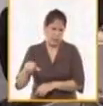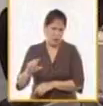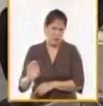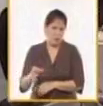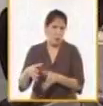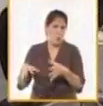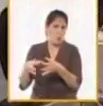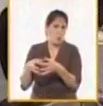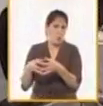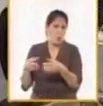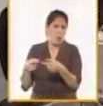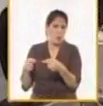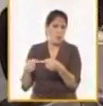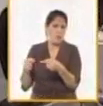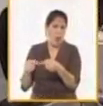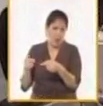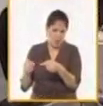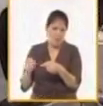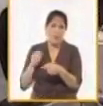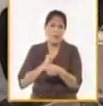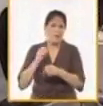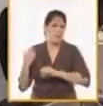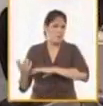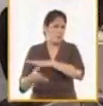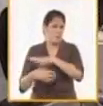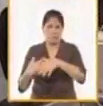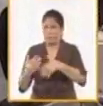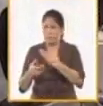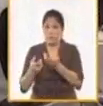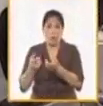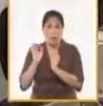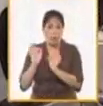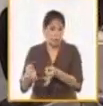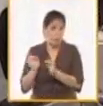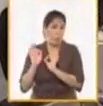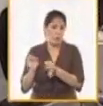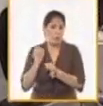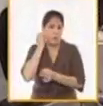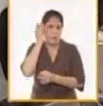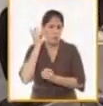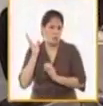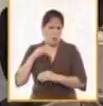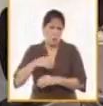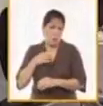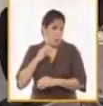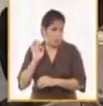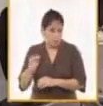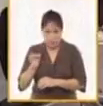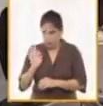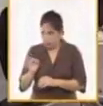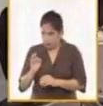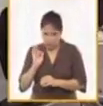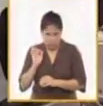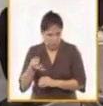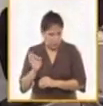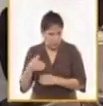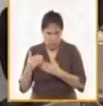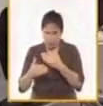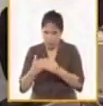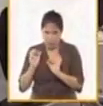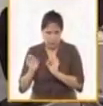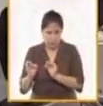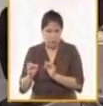la oposición venezolana ha sido muy poco creativa a la hora de buscar nuevas vías y de enfocarse de forma diferente, ¿no?